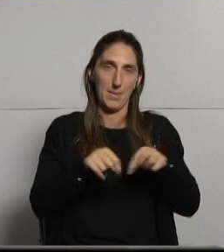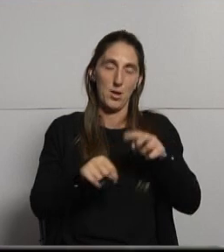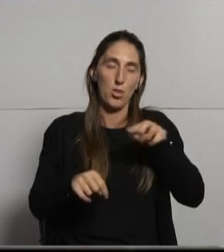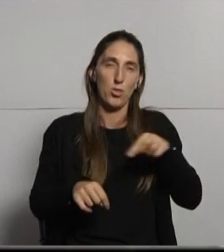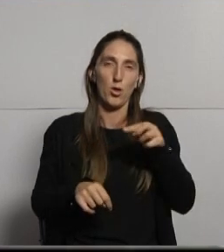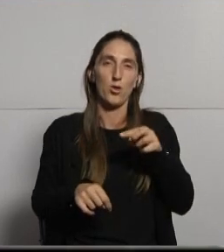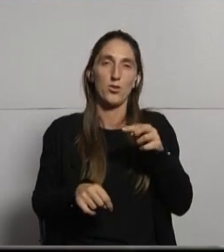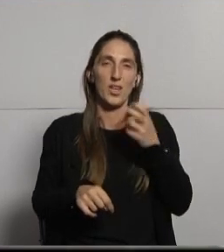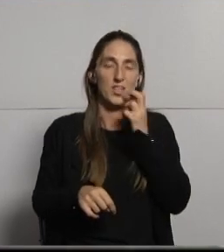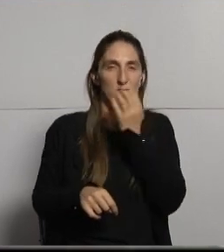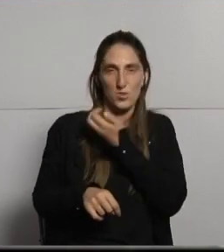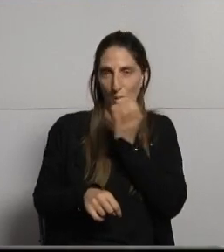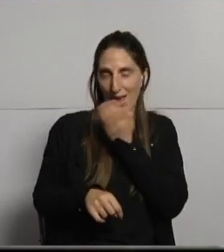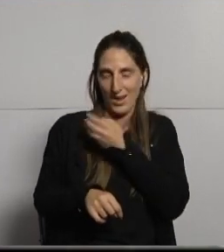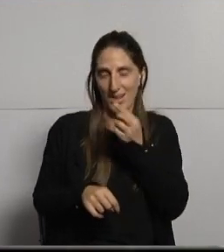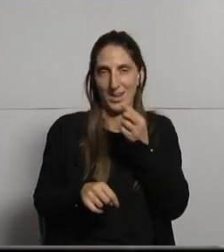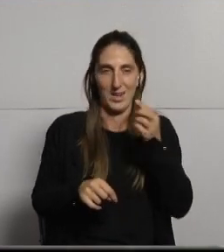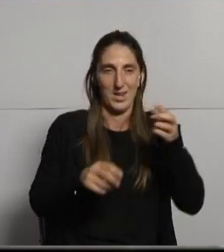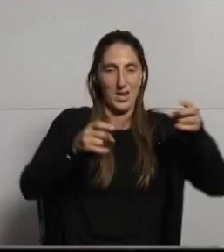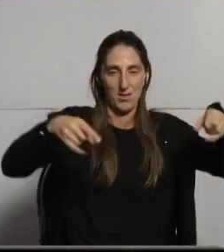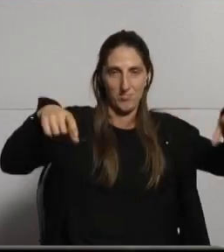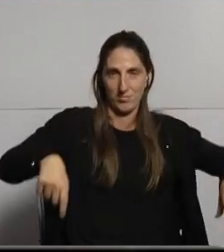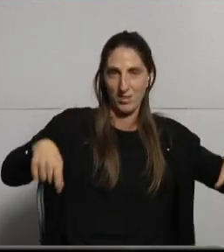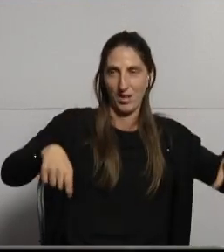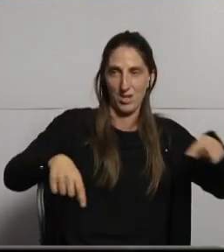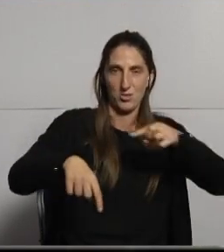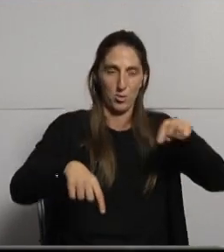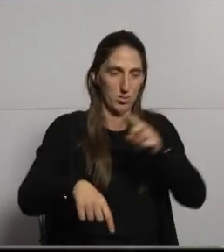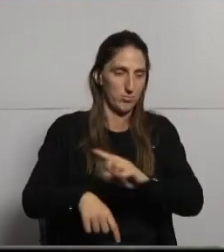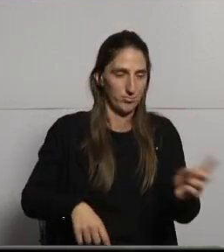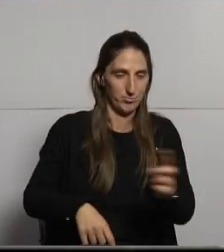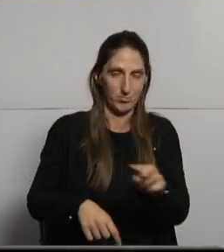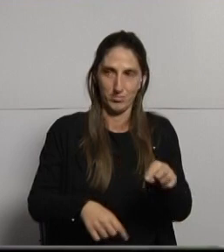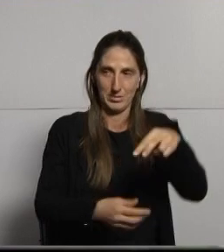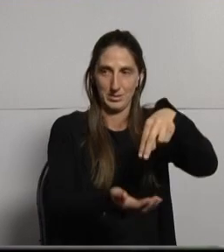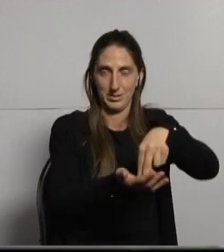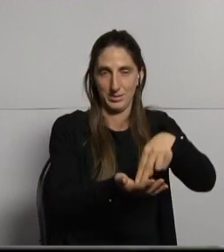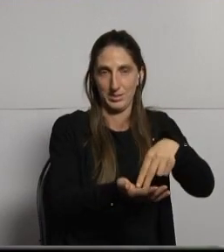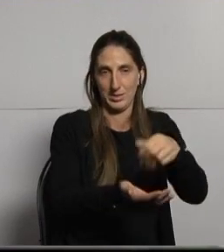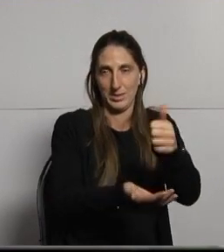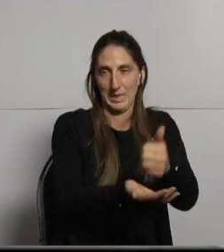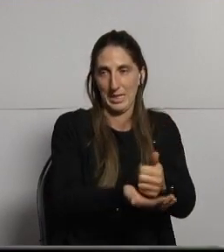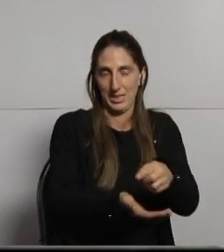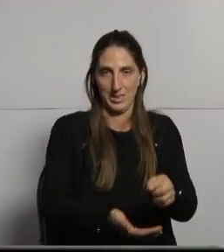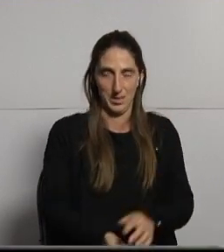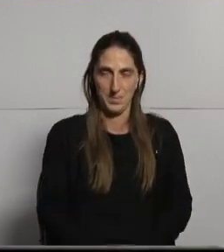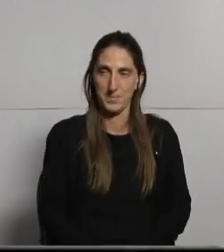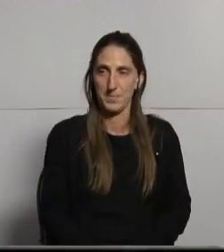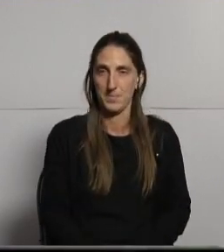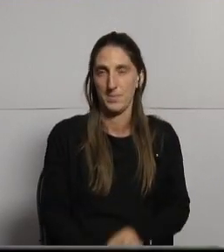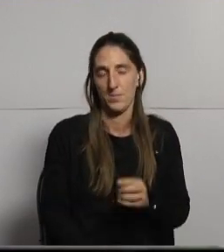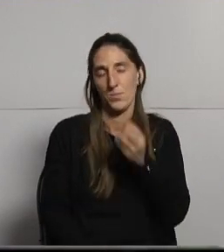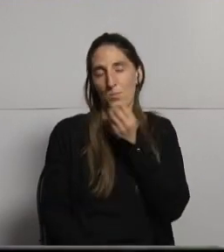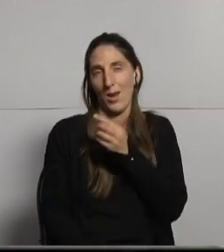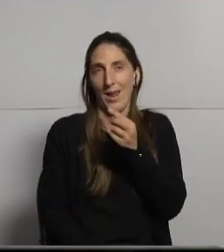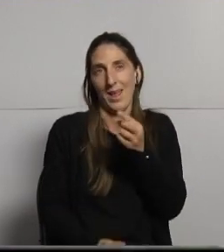se movió en la cancha en el último partido de Barcelona contra Bayern Múnich. Estuvo en la mitad de la cancha todo el partido sacando desde el medio, pero bueno, se